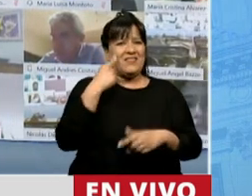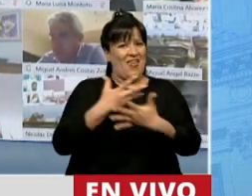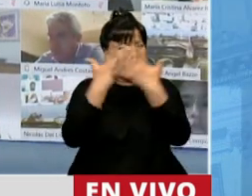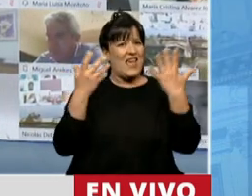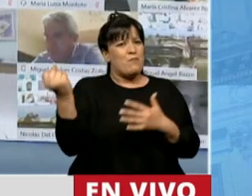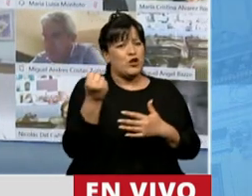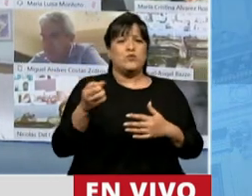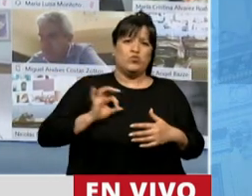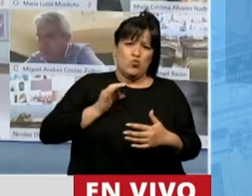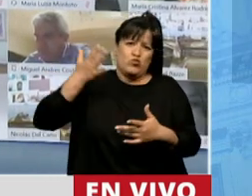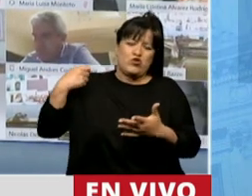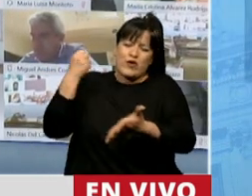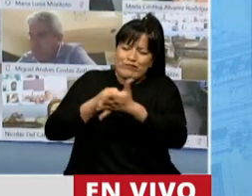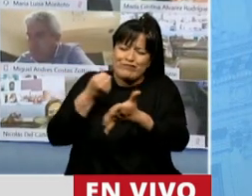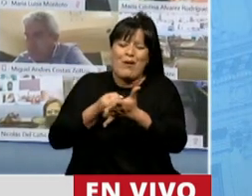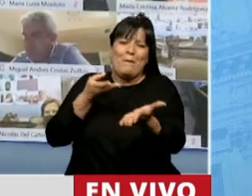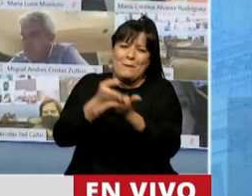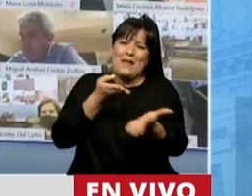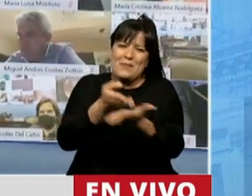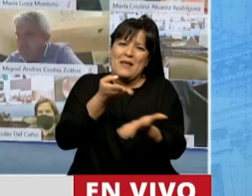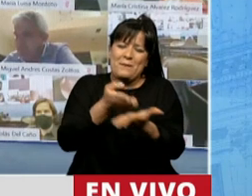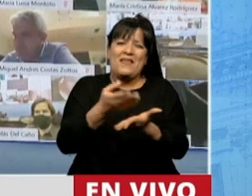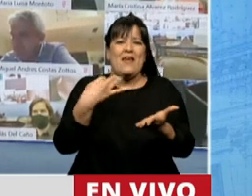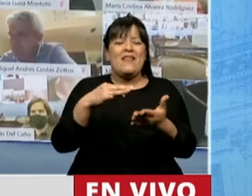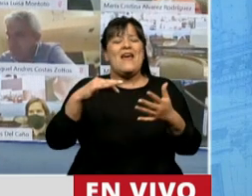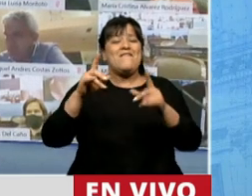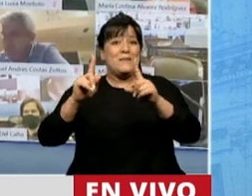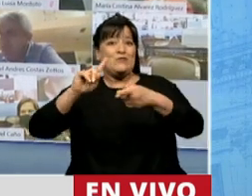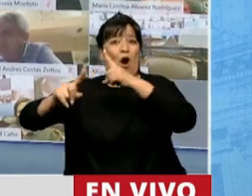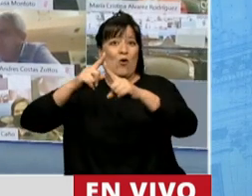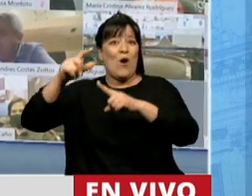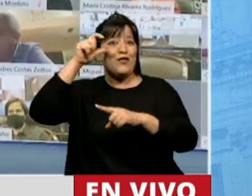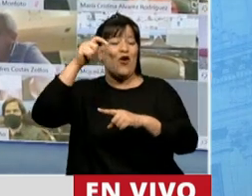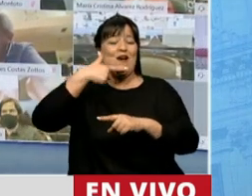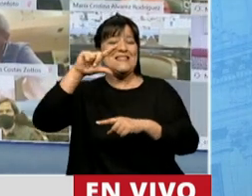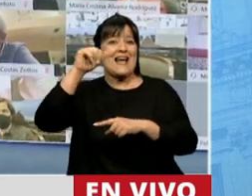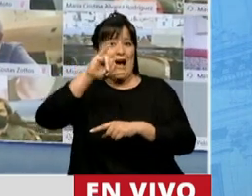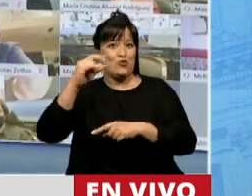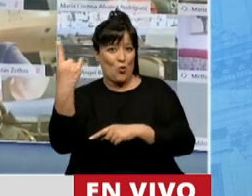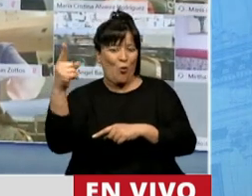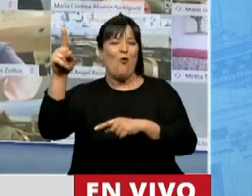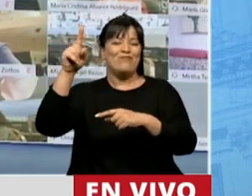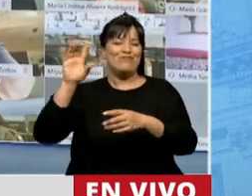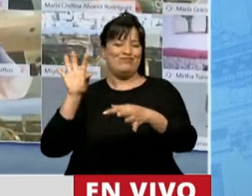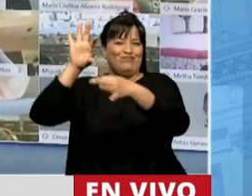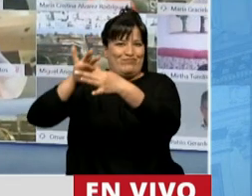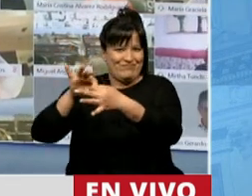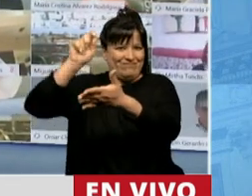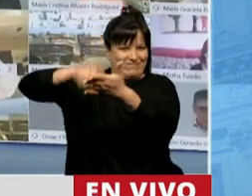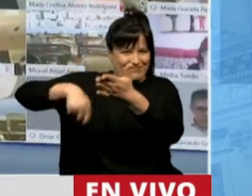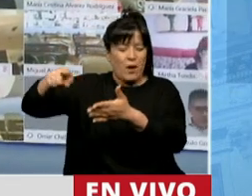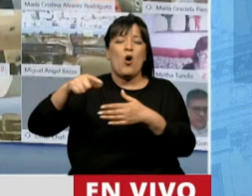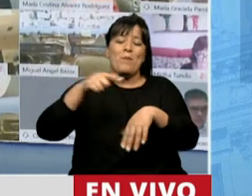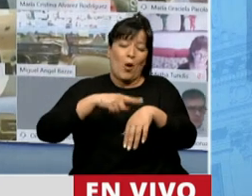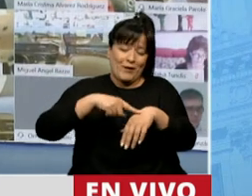varios años militando defendiendo y pidiendo la ratificación del acuerdo de escazú Así que hoy es un día de celebración Más allá del momento complejo que